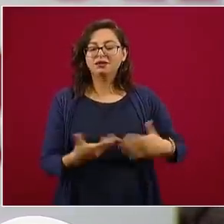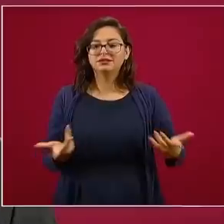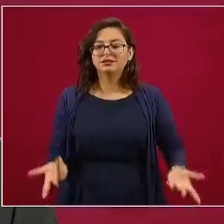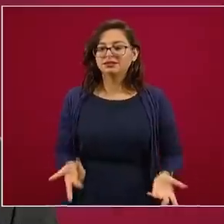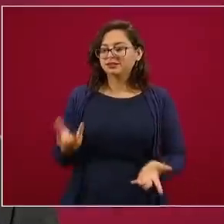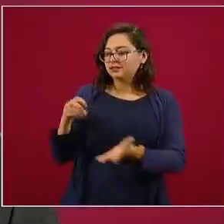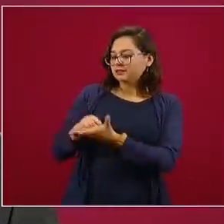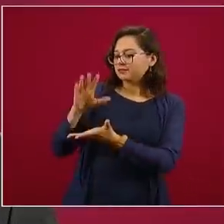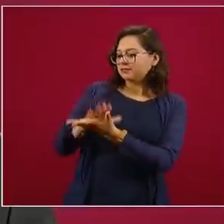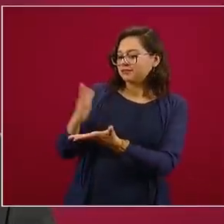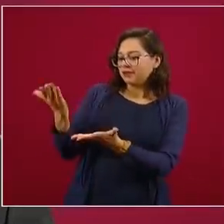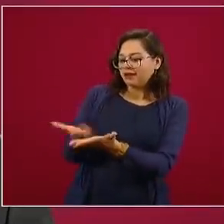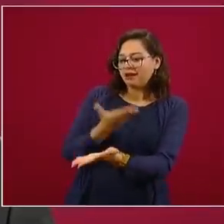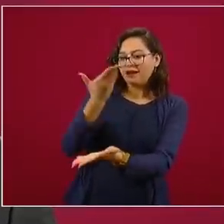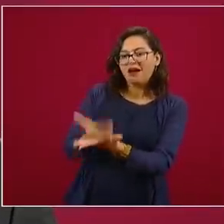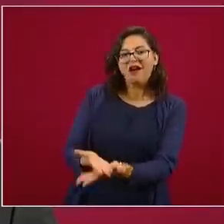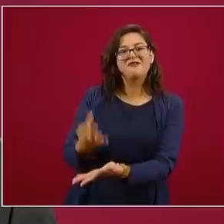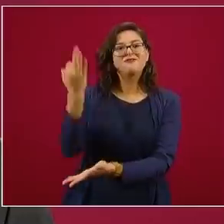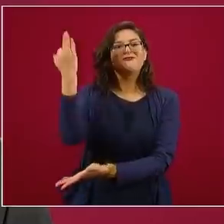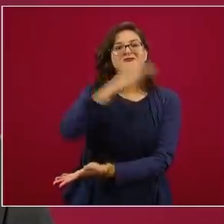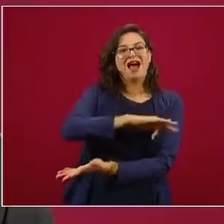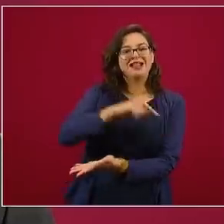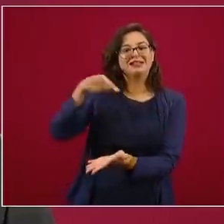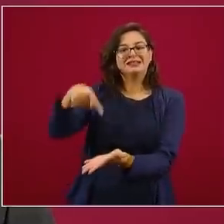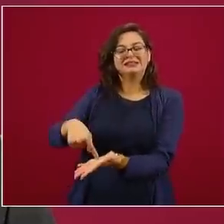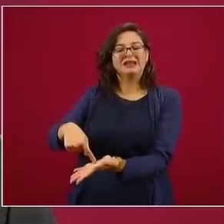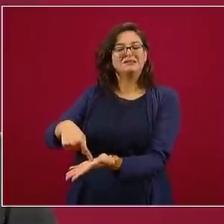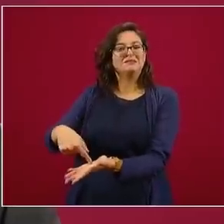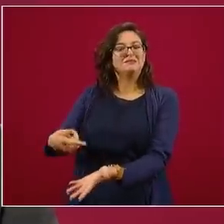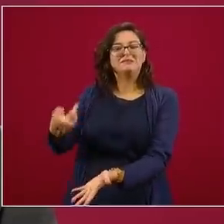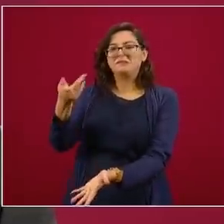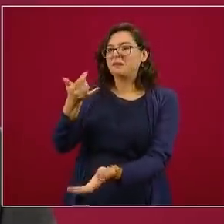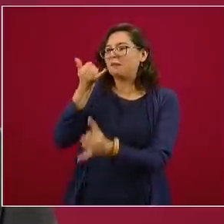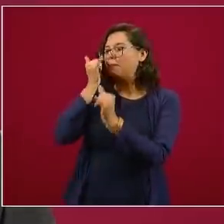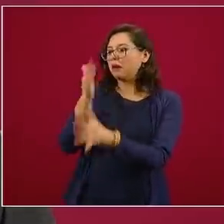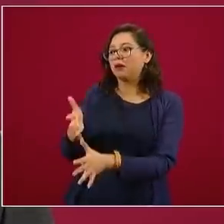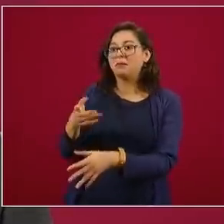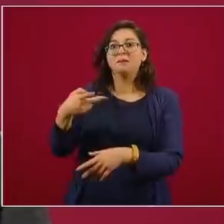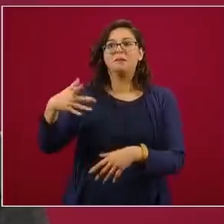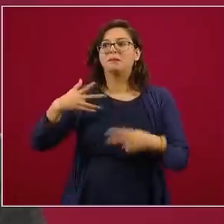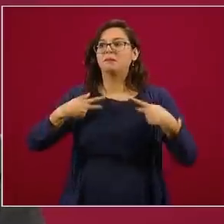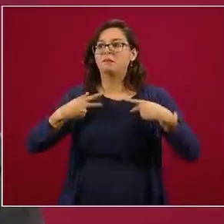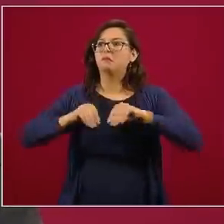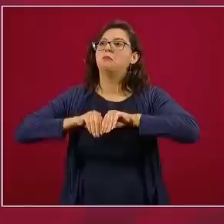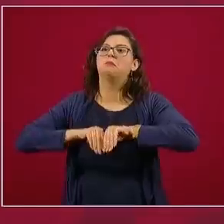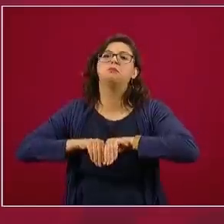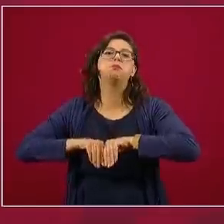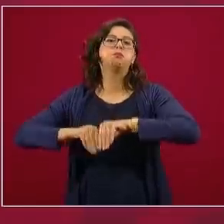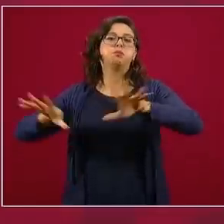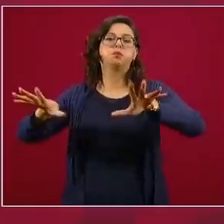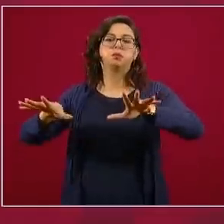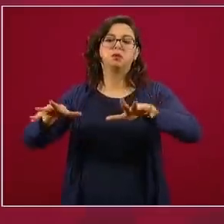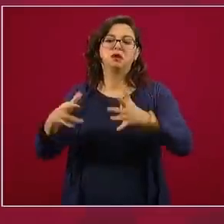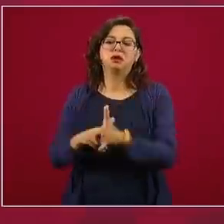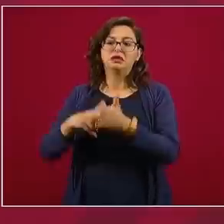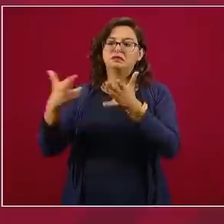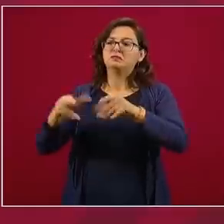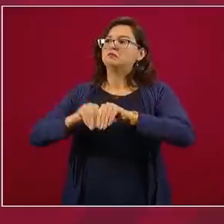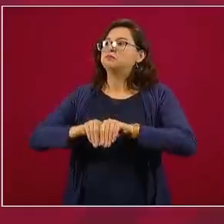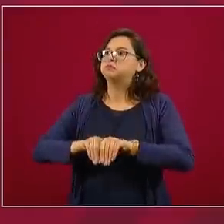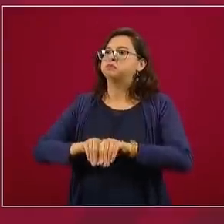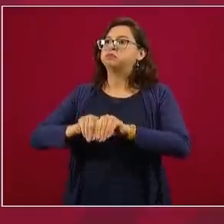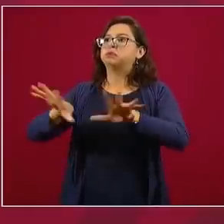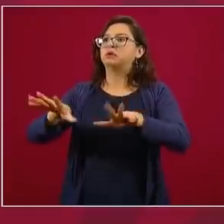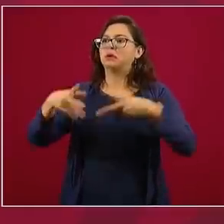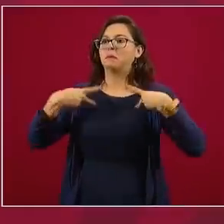evidencia fraudulenta, evidencia pseudocientífica, pero que desafortunadamente fue publicada en una revista científica